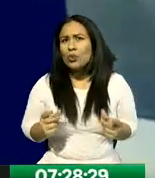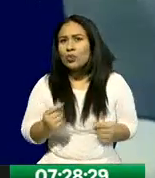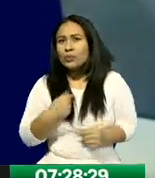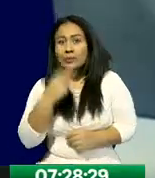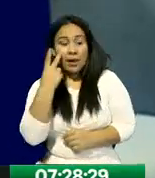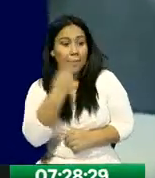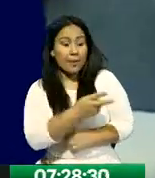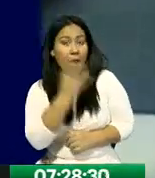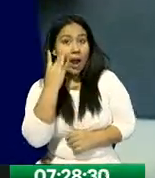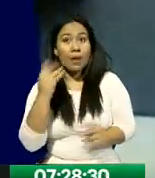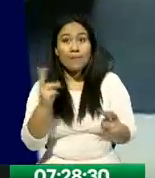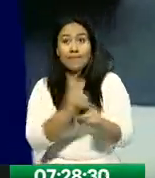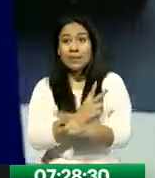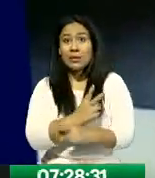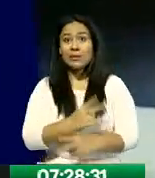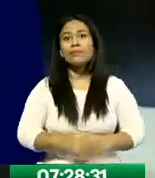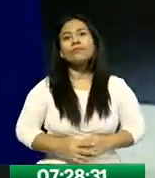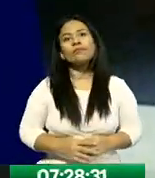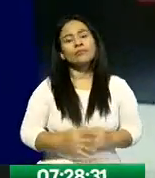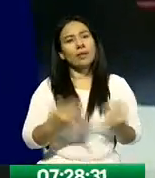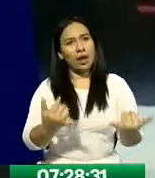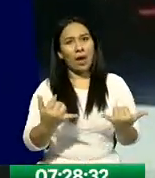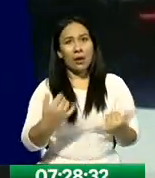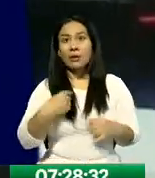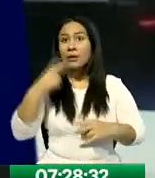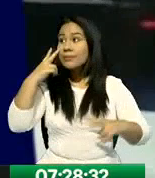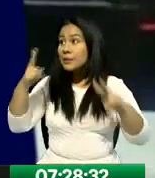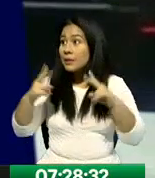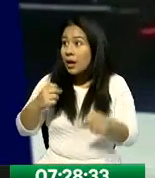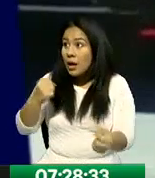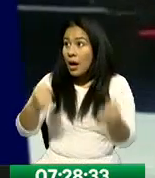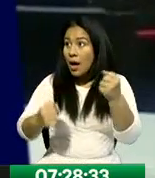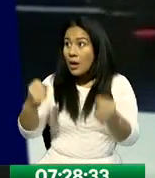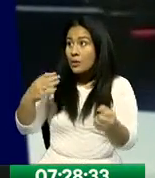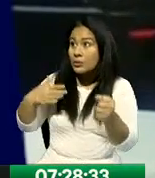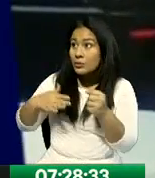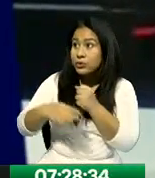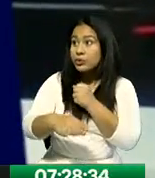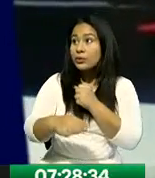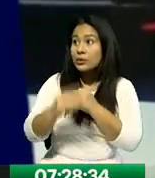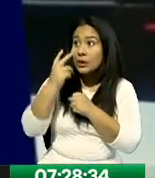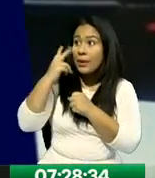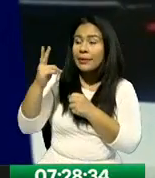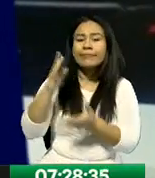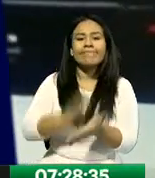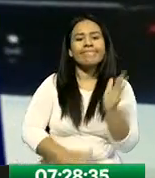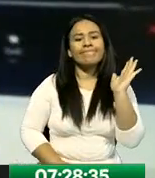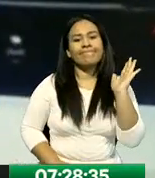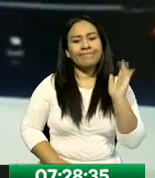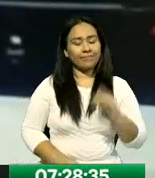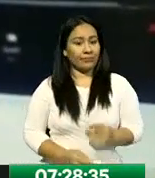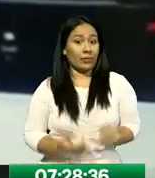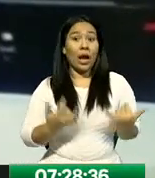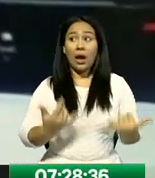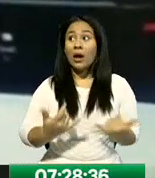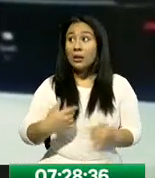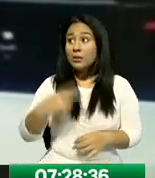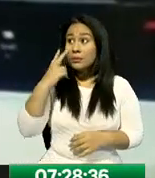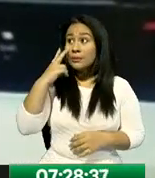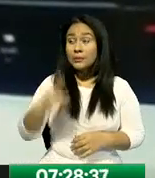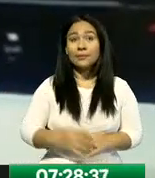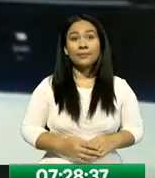advierte la situación de riesgo y de peligro. Vean, acelera el hombre y sale en precipitada carrera. Ahí está,